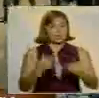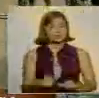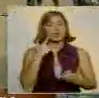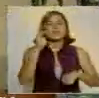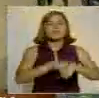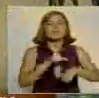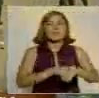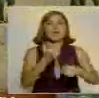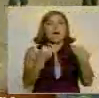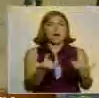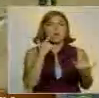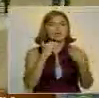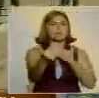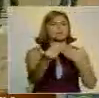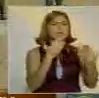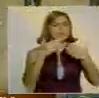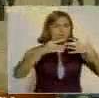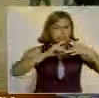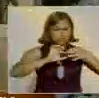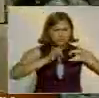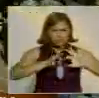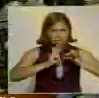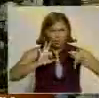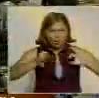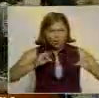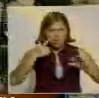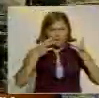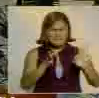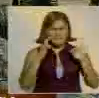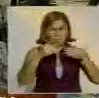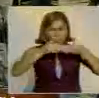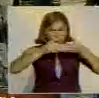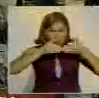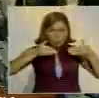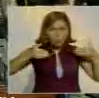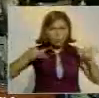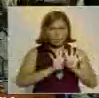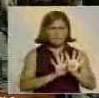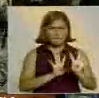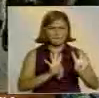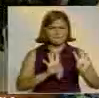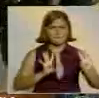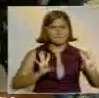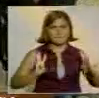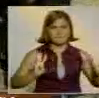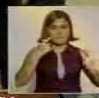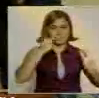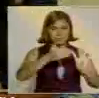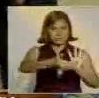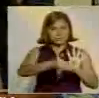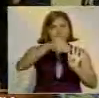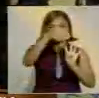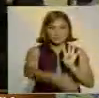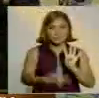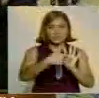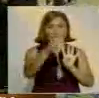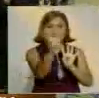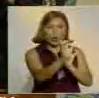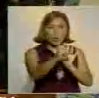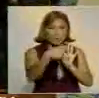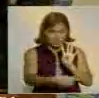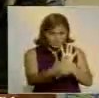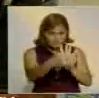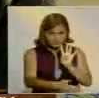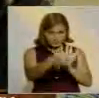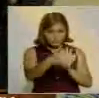ellos están haciendo una especie de cordón en un punto delantero del paso fronterizo, de la B que